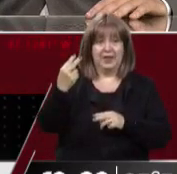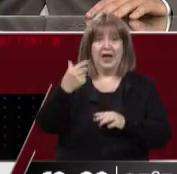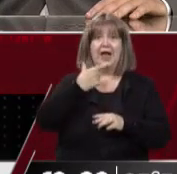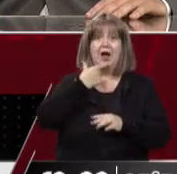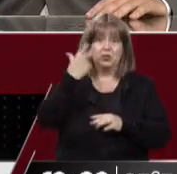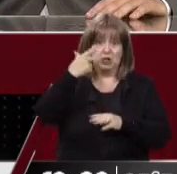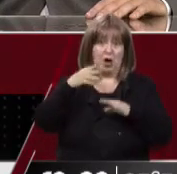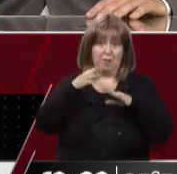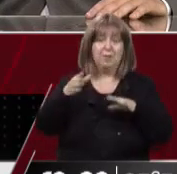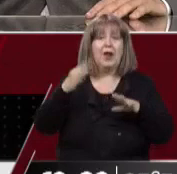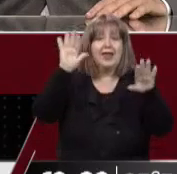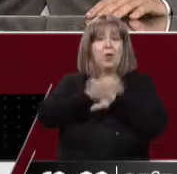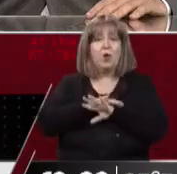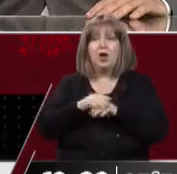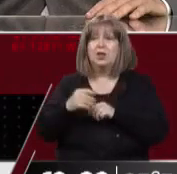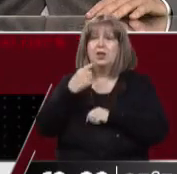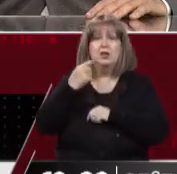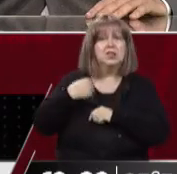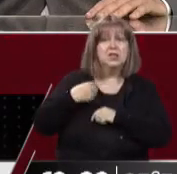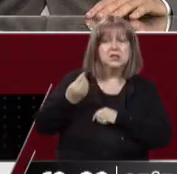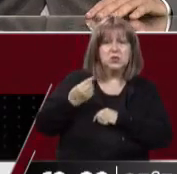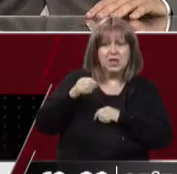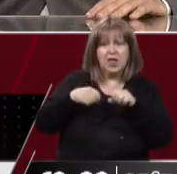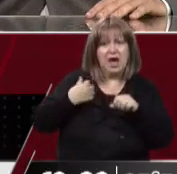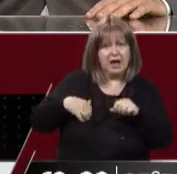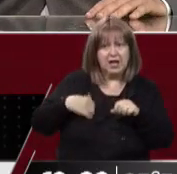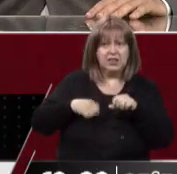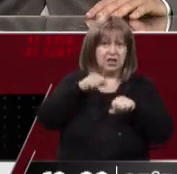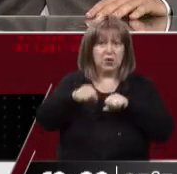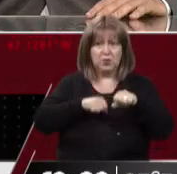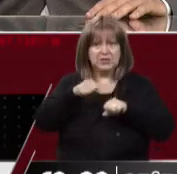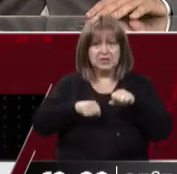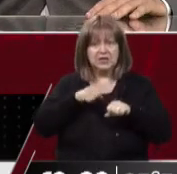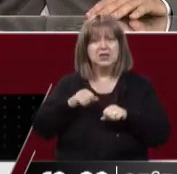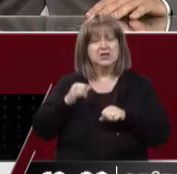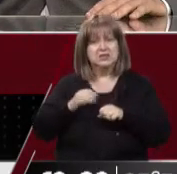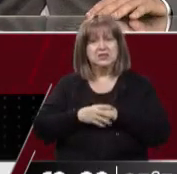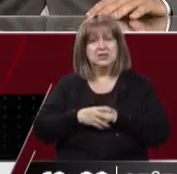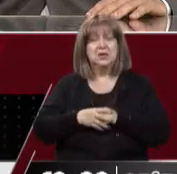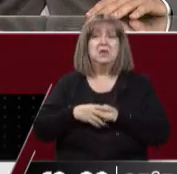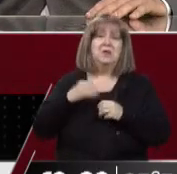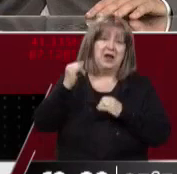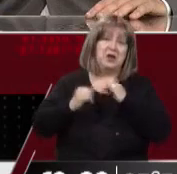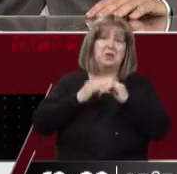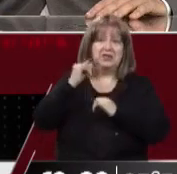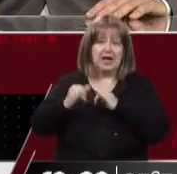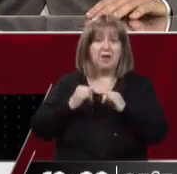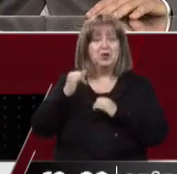shopping donde nos habíamos metido vino y dice, che, ustedes son los argentinos, así, ¿verdad? Bueno, empezamos a charlar la cuestión